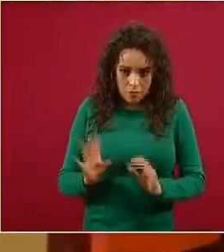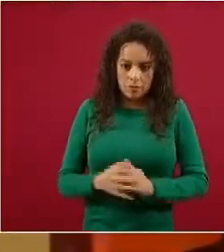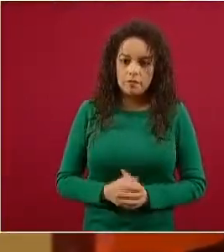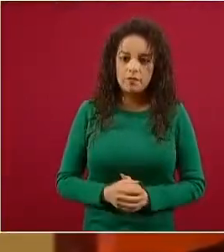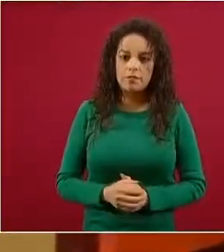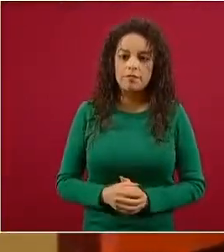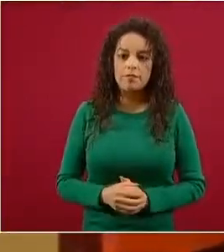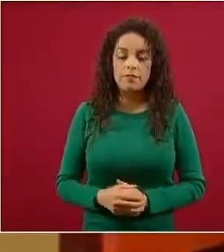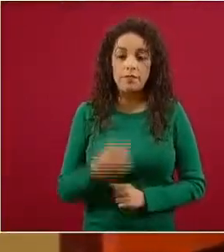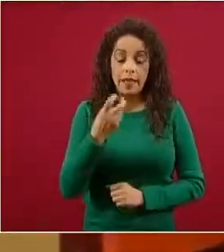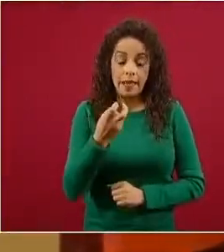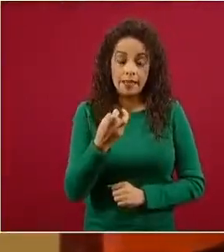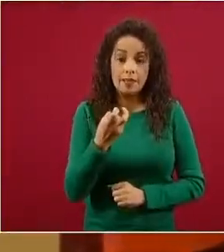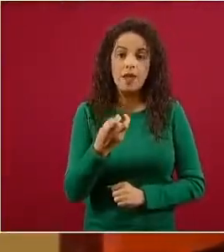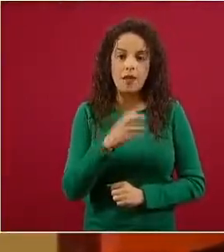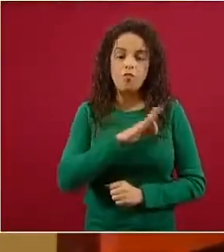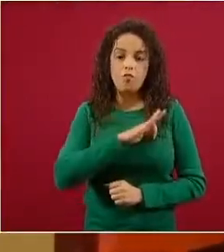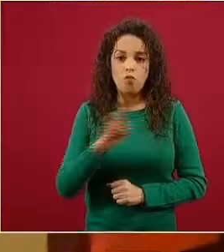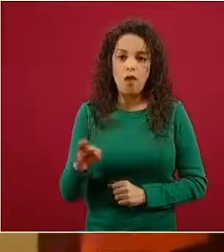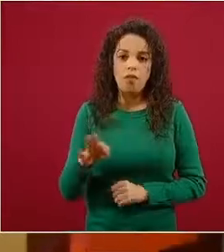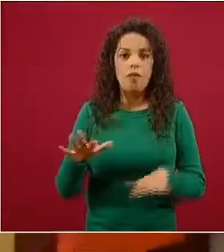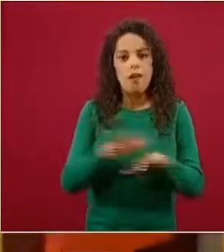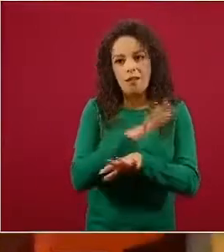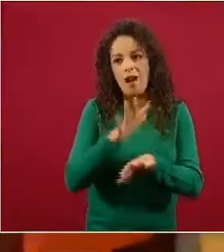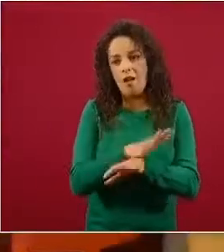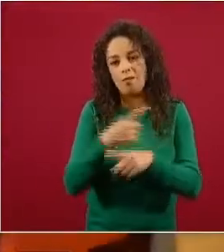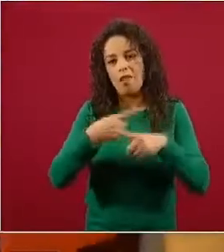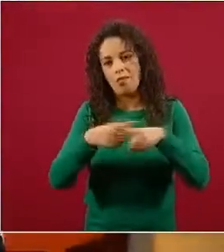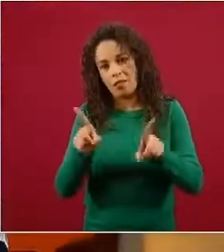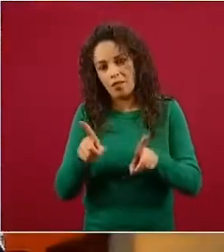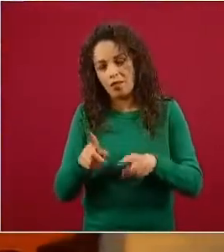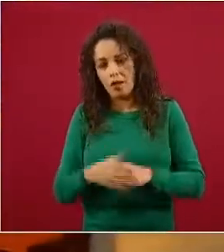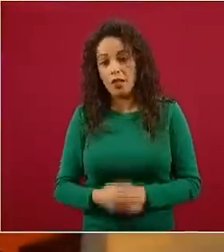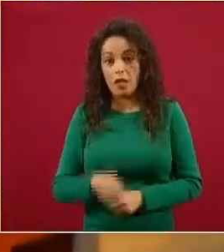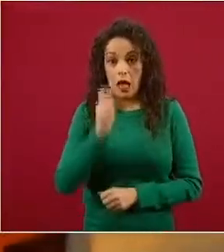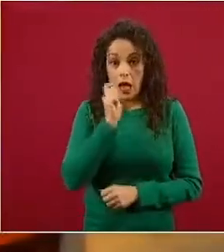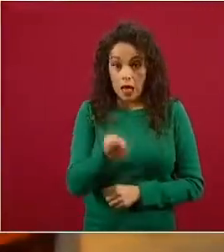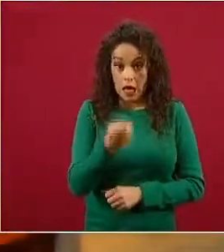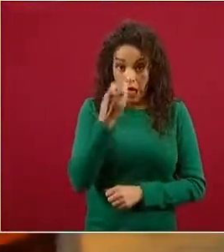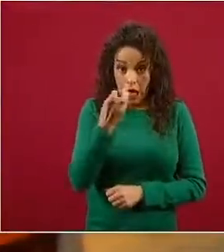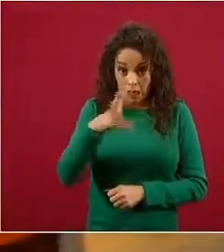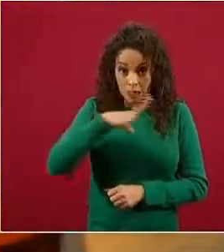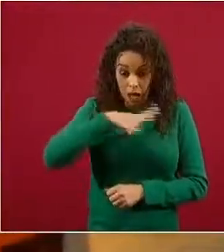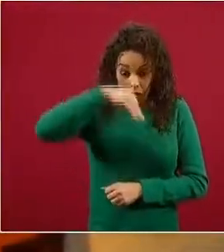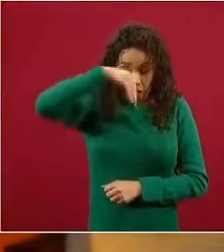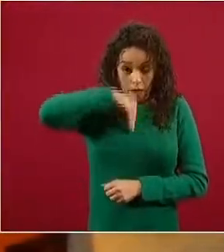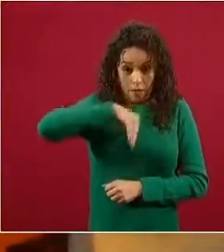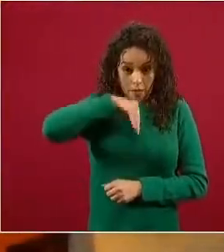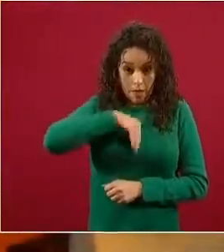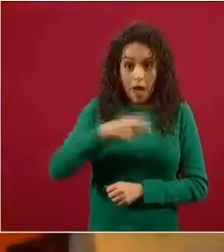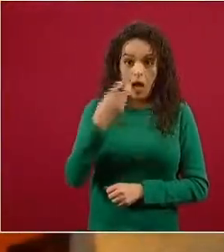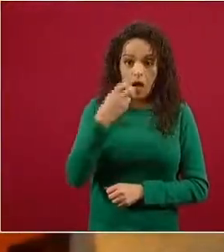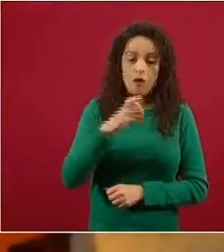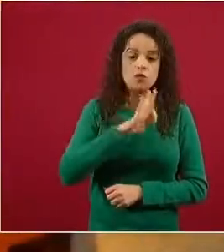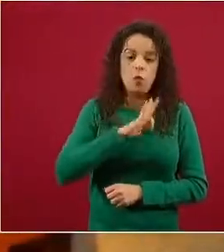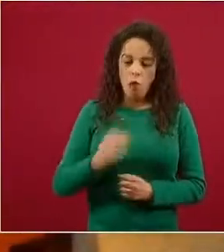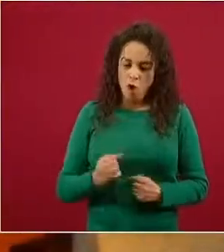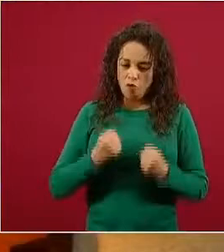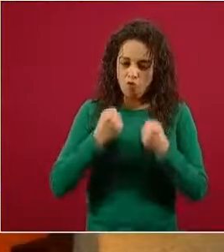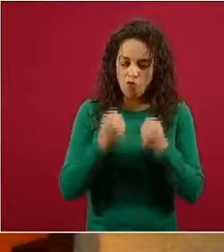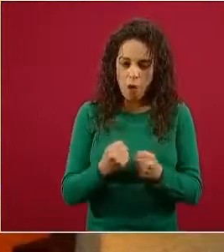importante ser empáticos, no nada más verbal, sino también físicamente, y siempre favorecer la compañía.